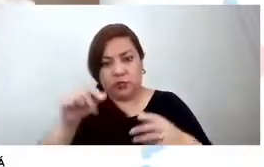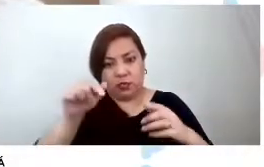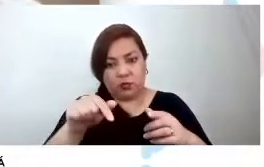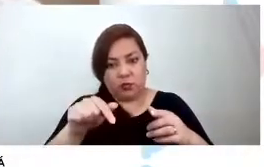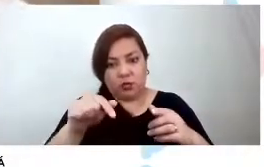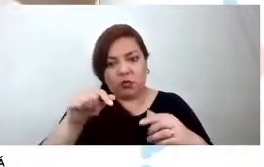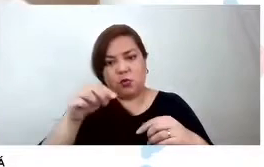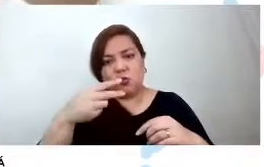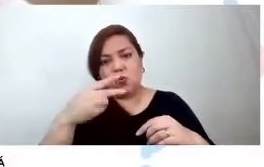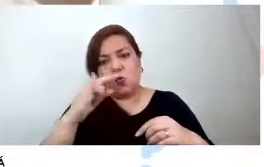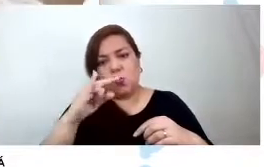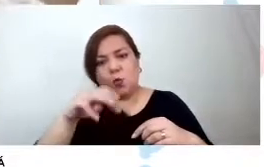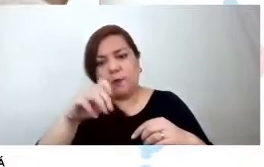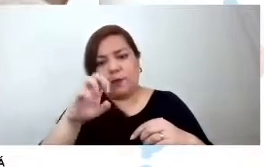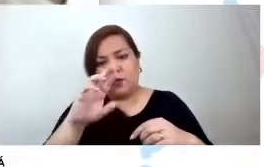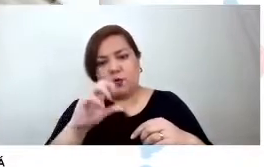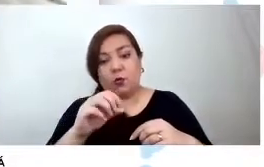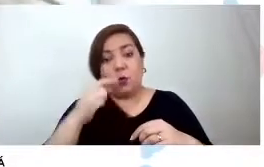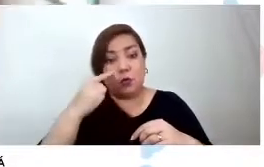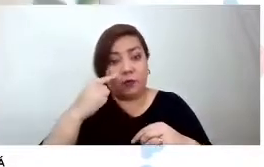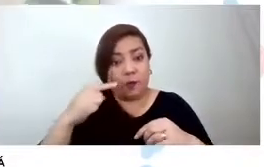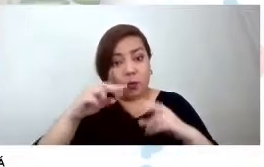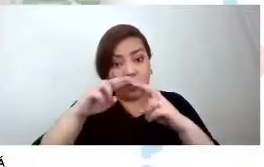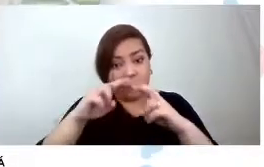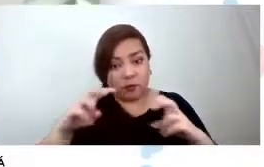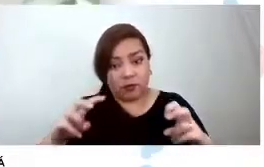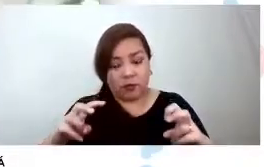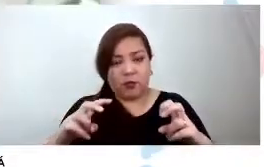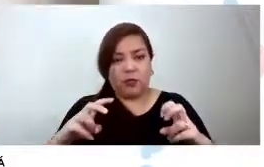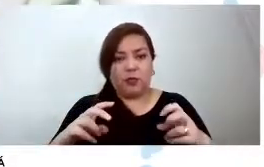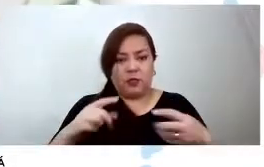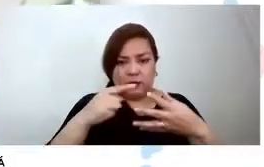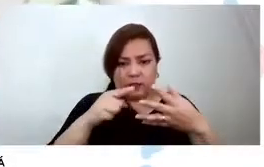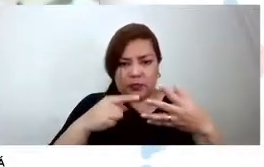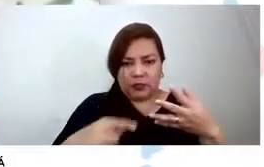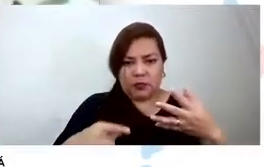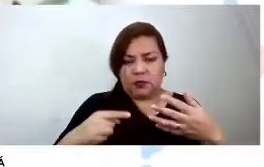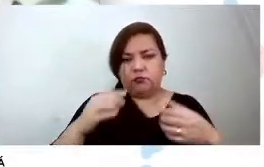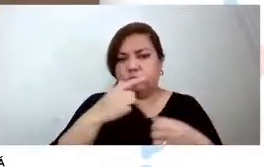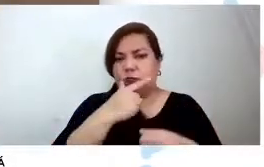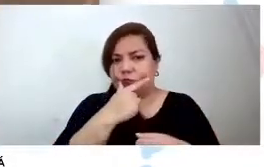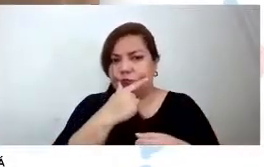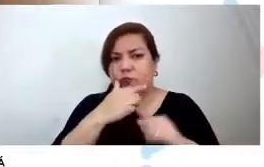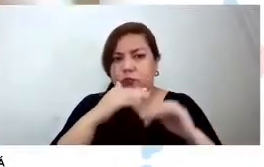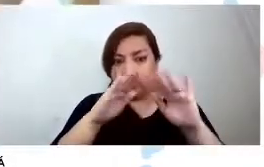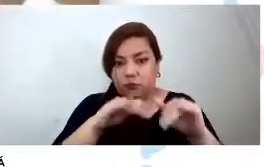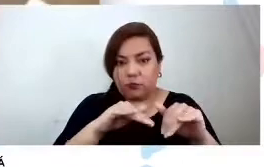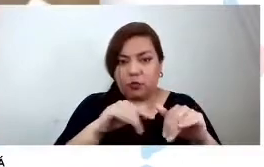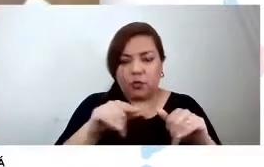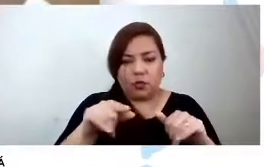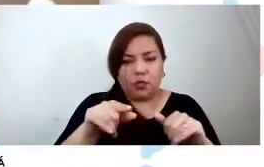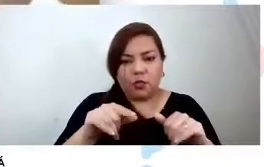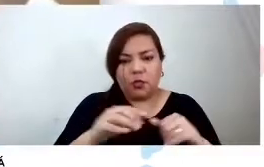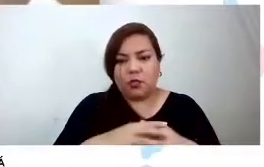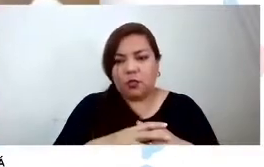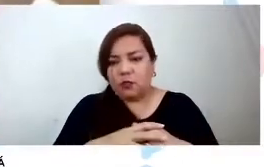húmero. Y cuando vamos revisando las cajas con colecciones del mismo ejemplar, es posible